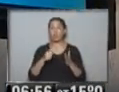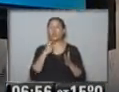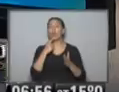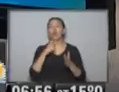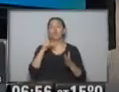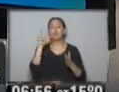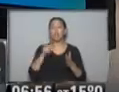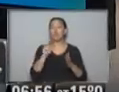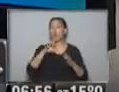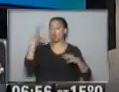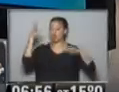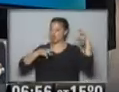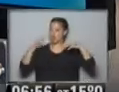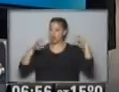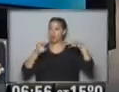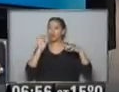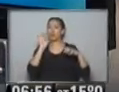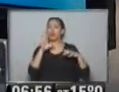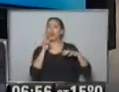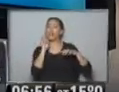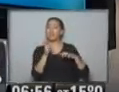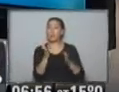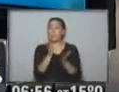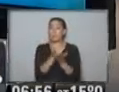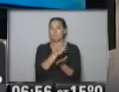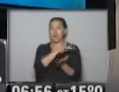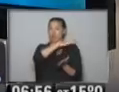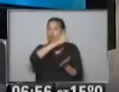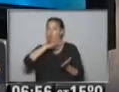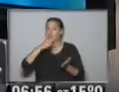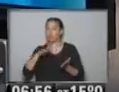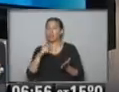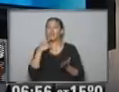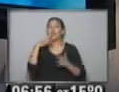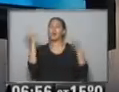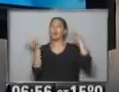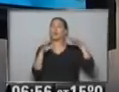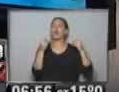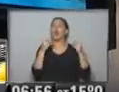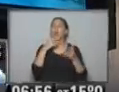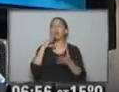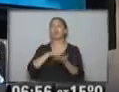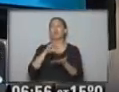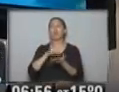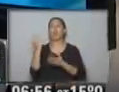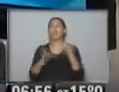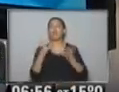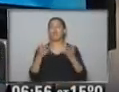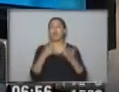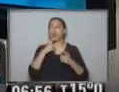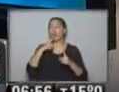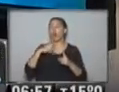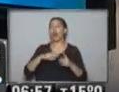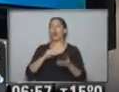no llueve, solamente allí bien pegadito a la cordillera. Y el viento, ¿cómo va a soplar en Tierra del Fuego, sur de Santa Cruz?